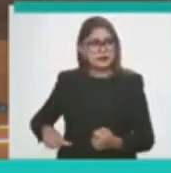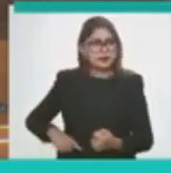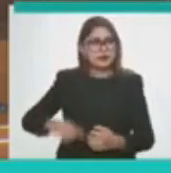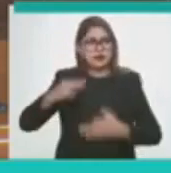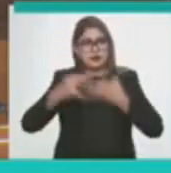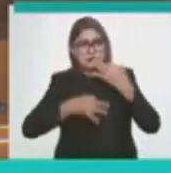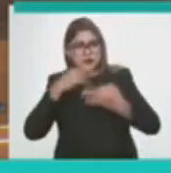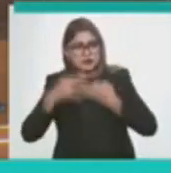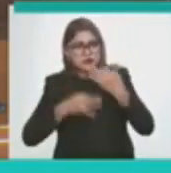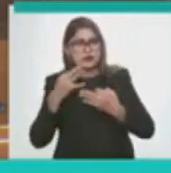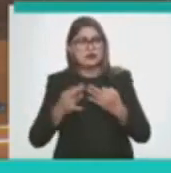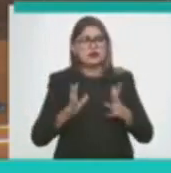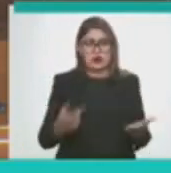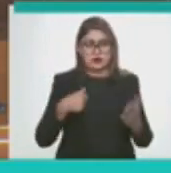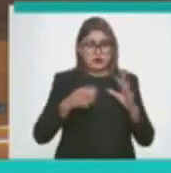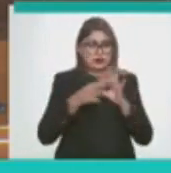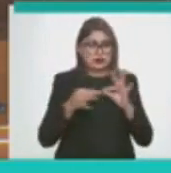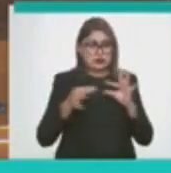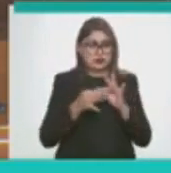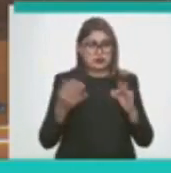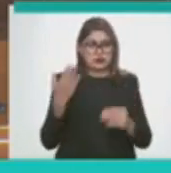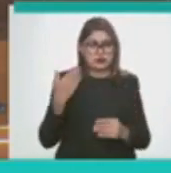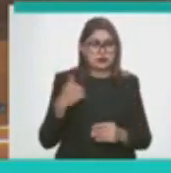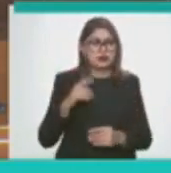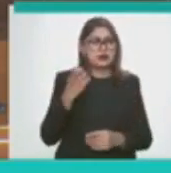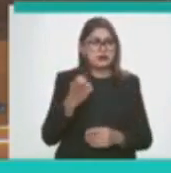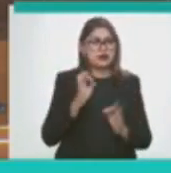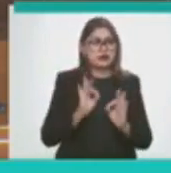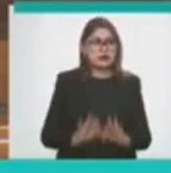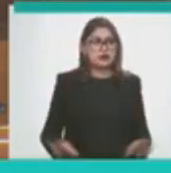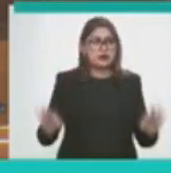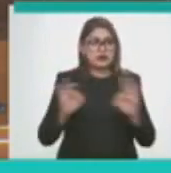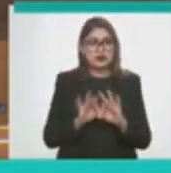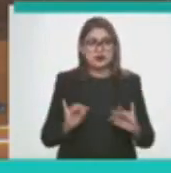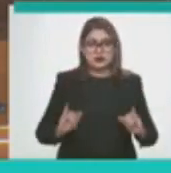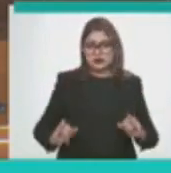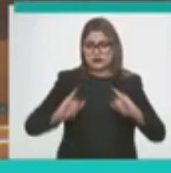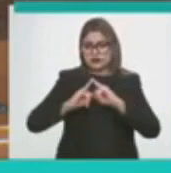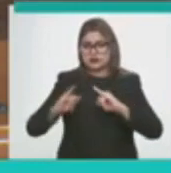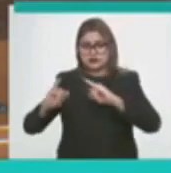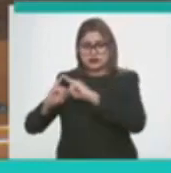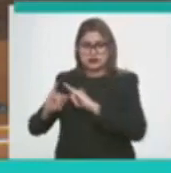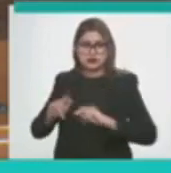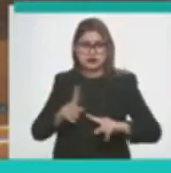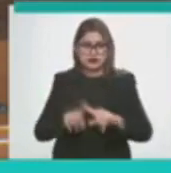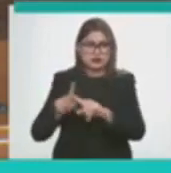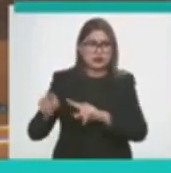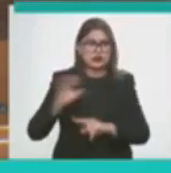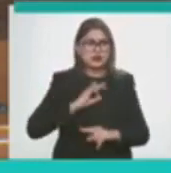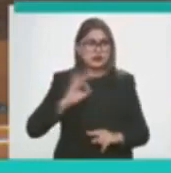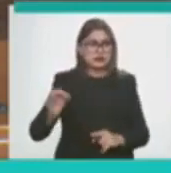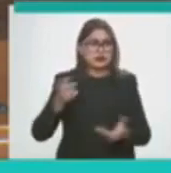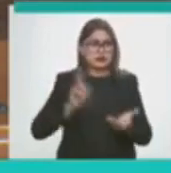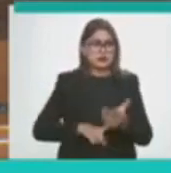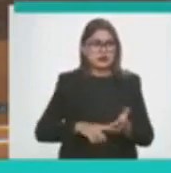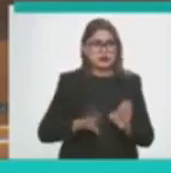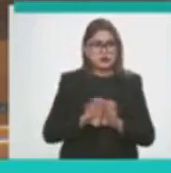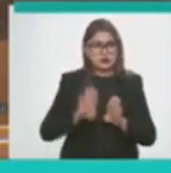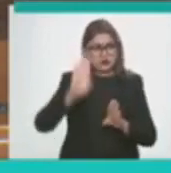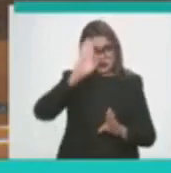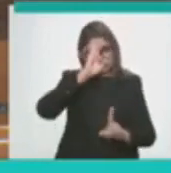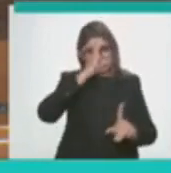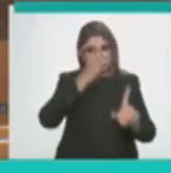fomento y estímulo es indispensable que las propias instituciones tengan una postura específica